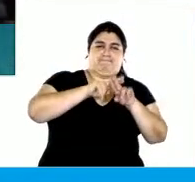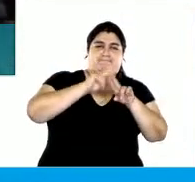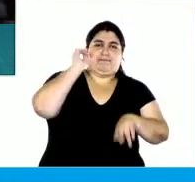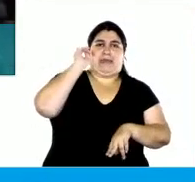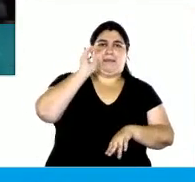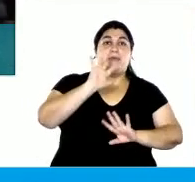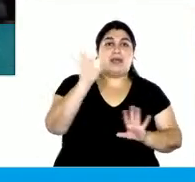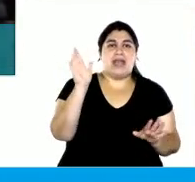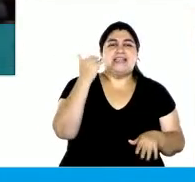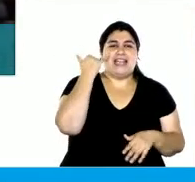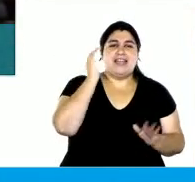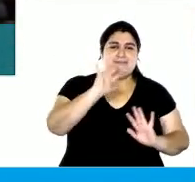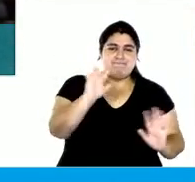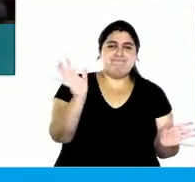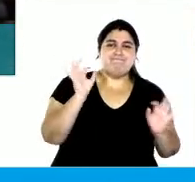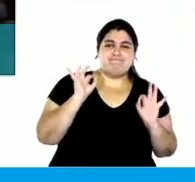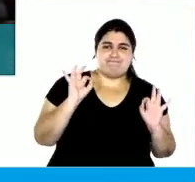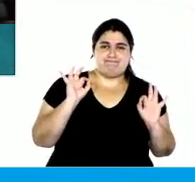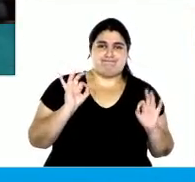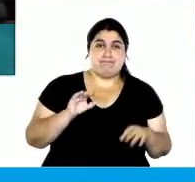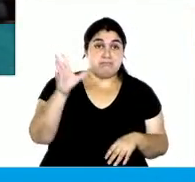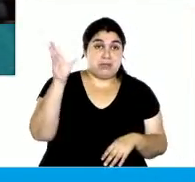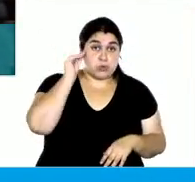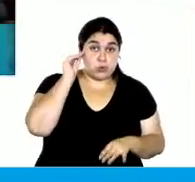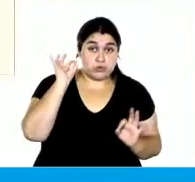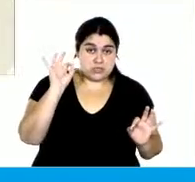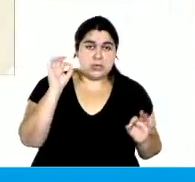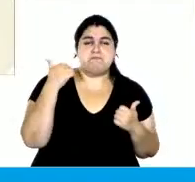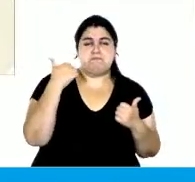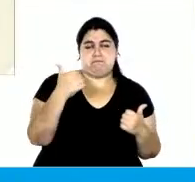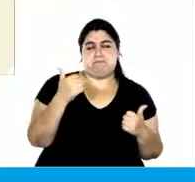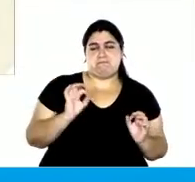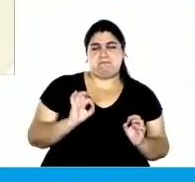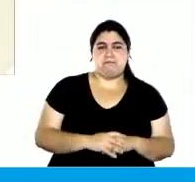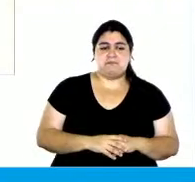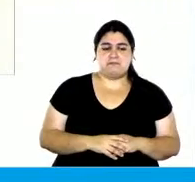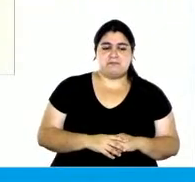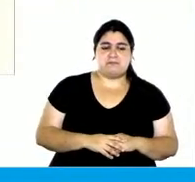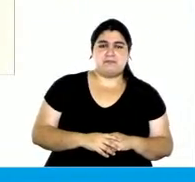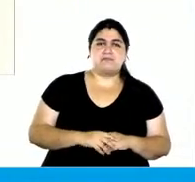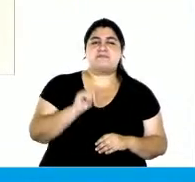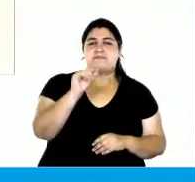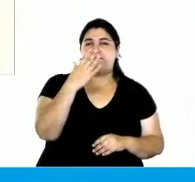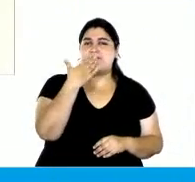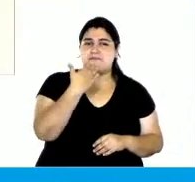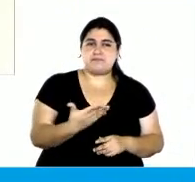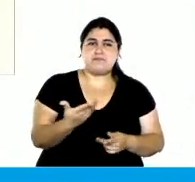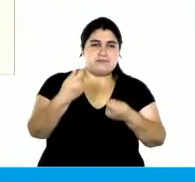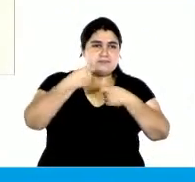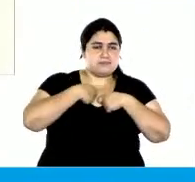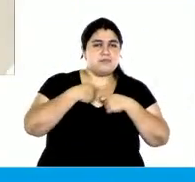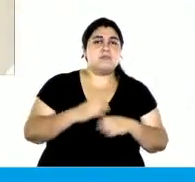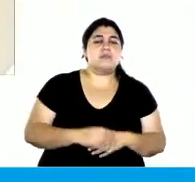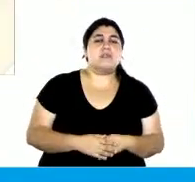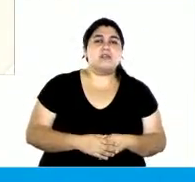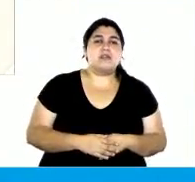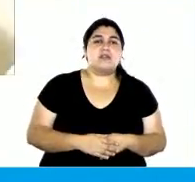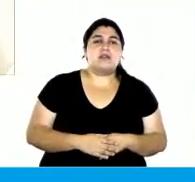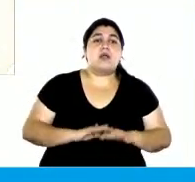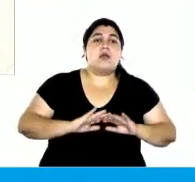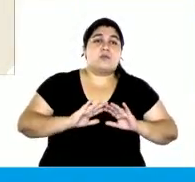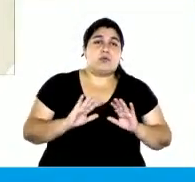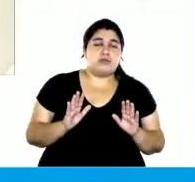A ver, ahí. Ahí, Ahí sí. ¿se me escucha? Sí. Bien, muchas gracias por la palabra, señor presidente.